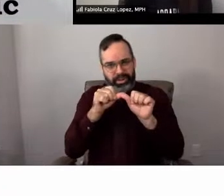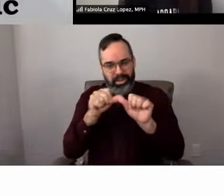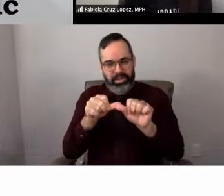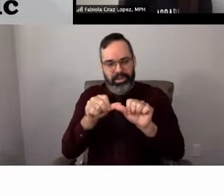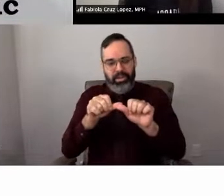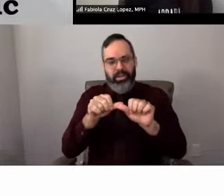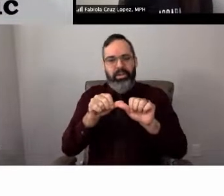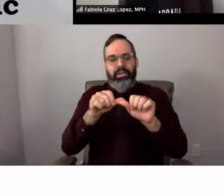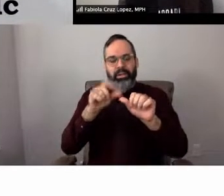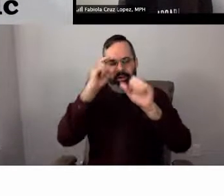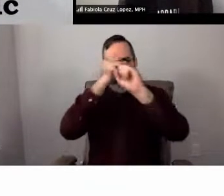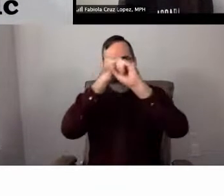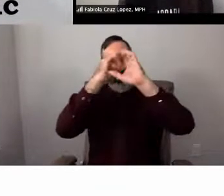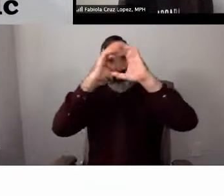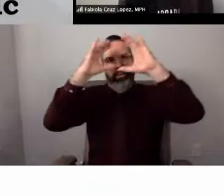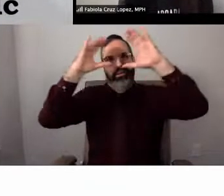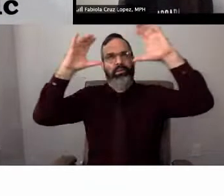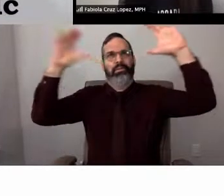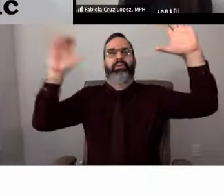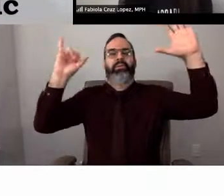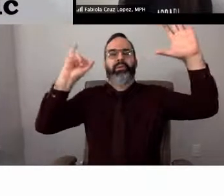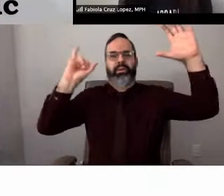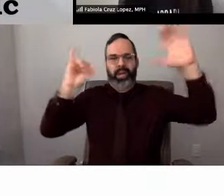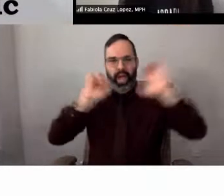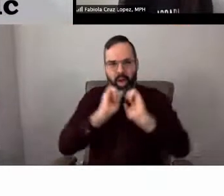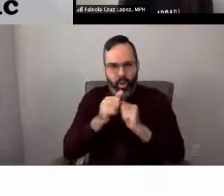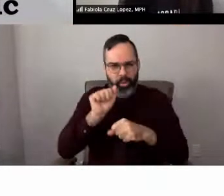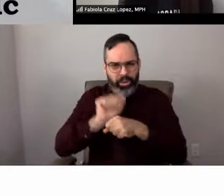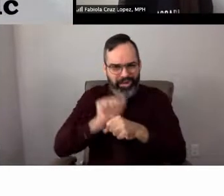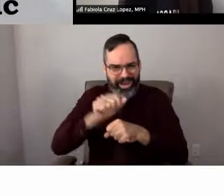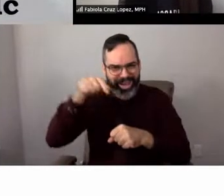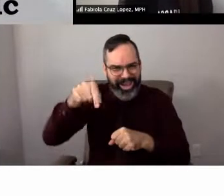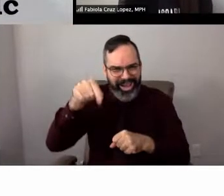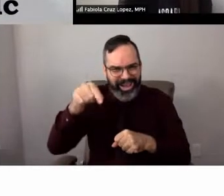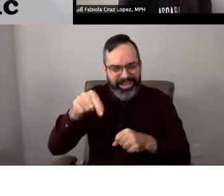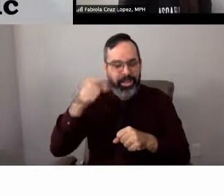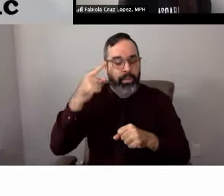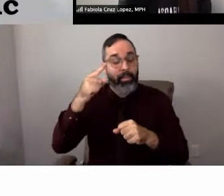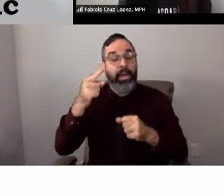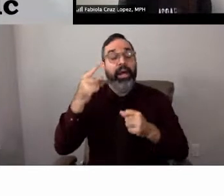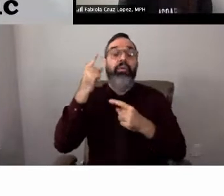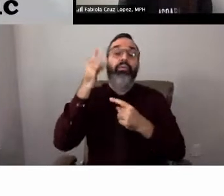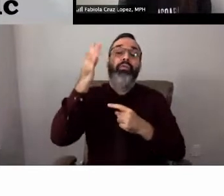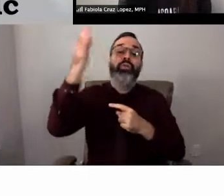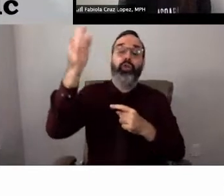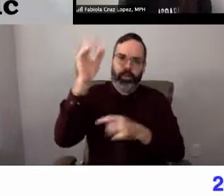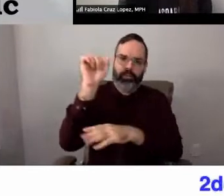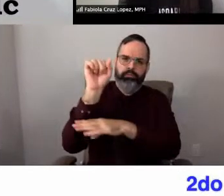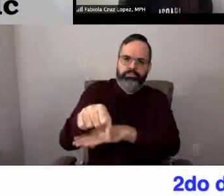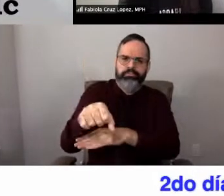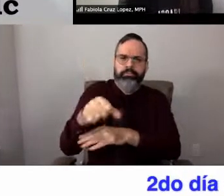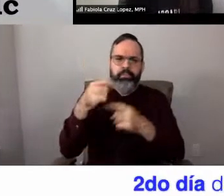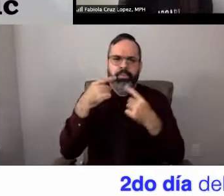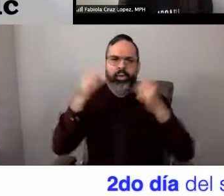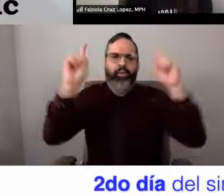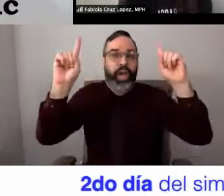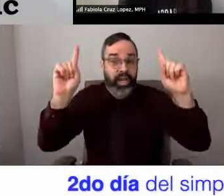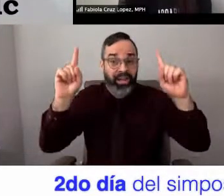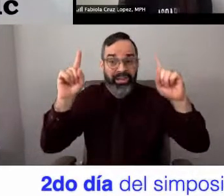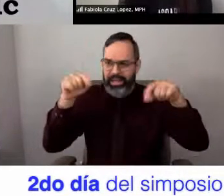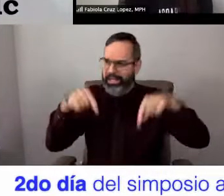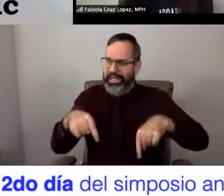tenemos sobre cómo trabajar estas emergencias para triunfar en un futuro, porque definitivamente esta no es la